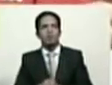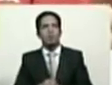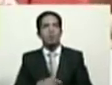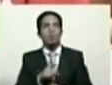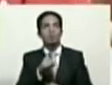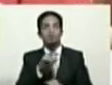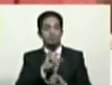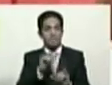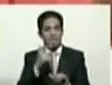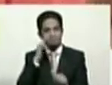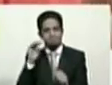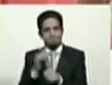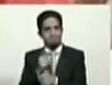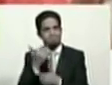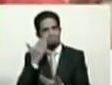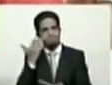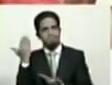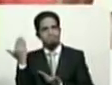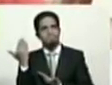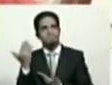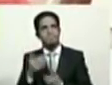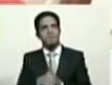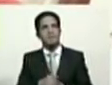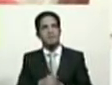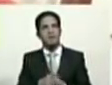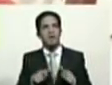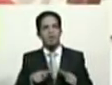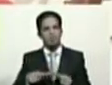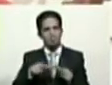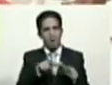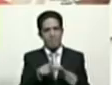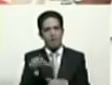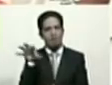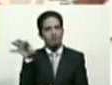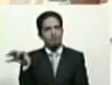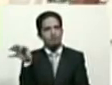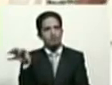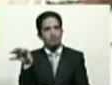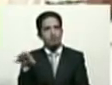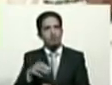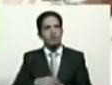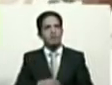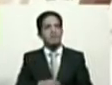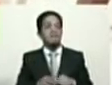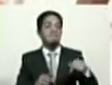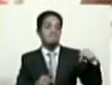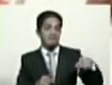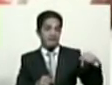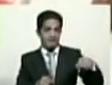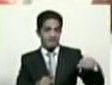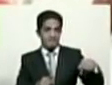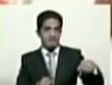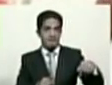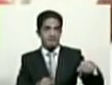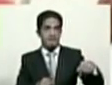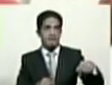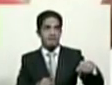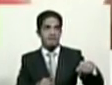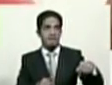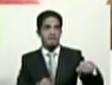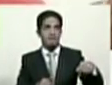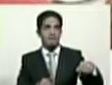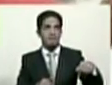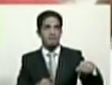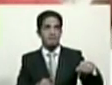denunciamos fue en la estación de rebombeo y esto es que es una estación que tenemos acá